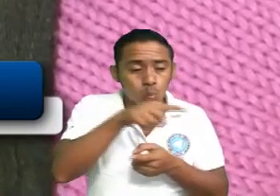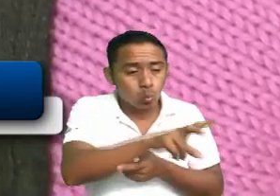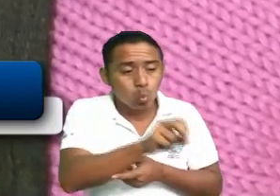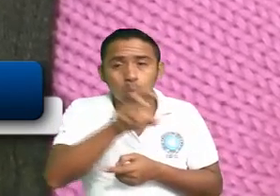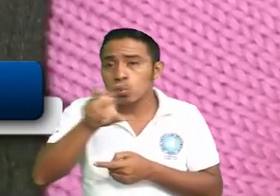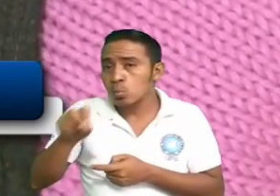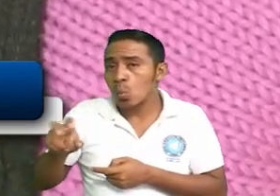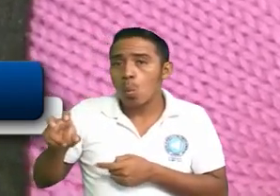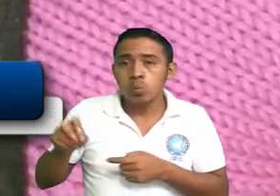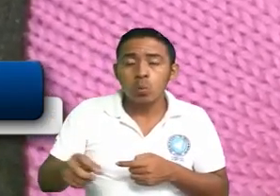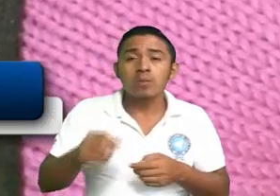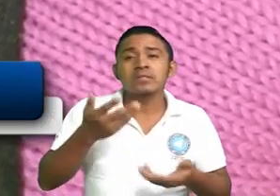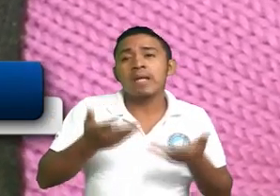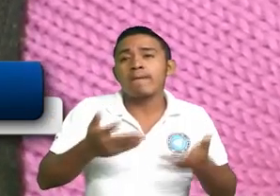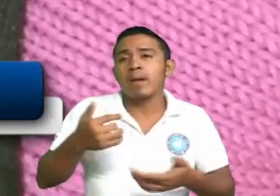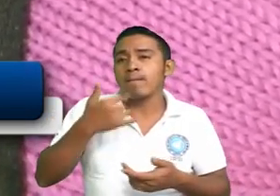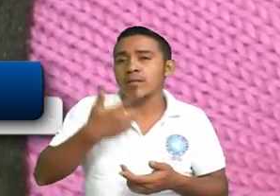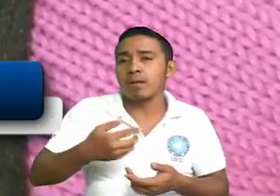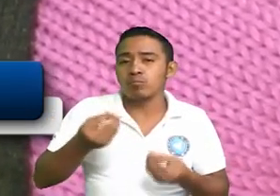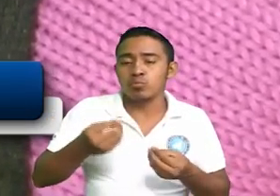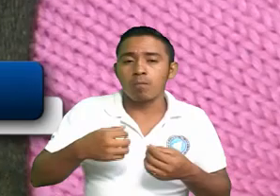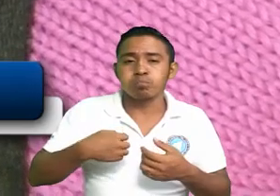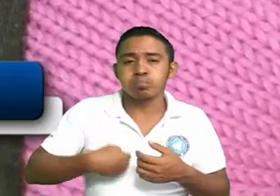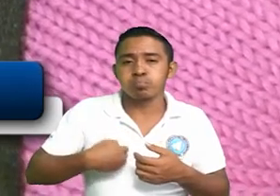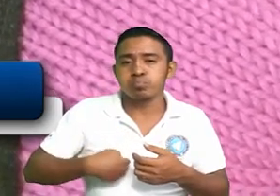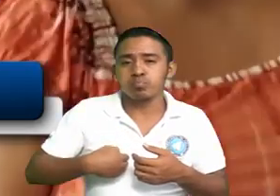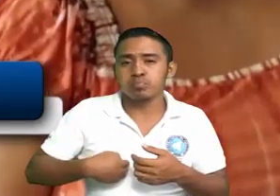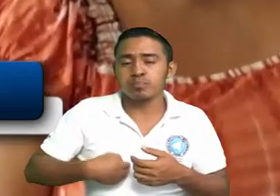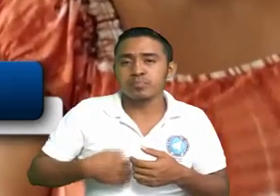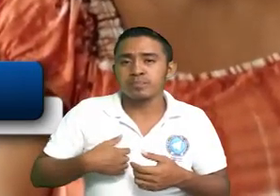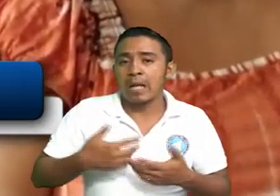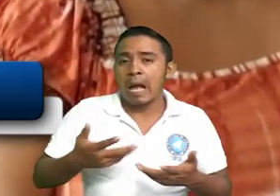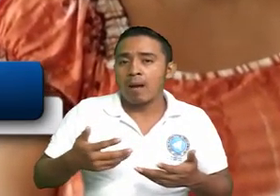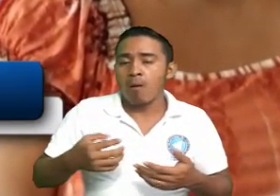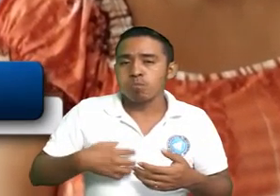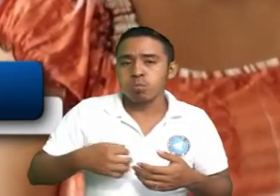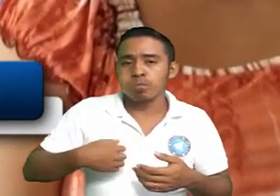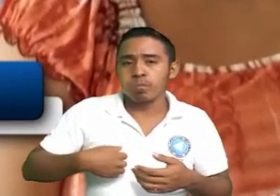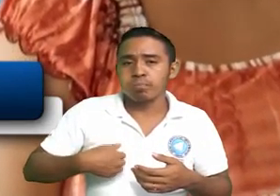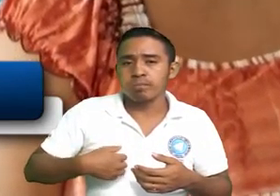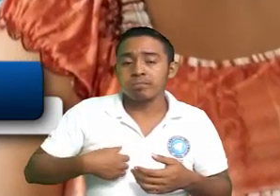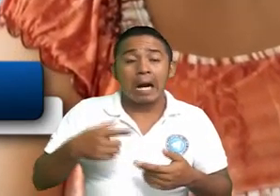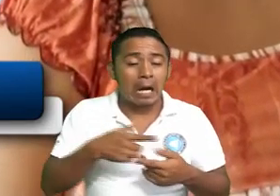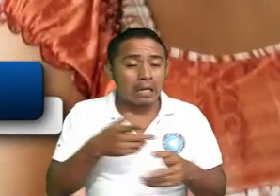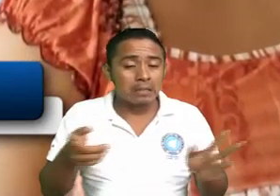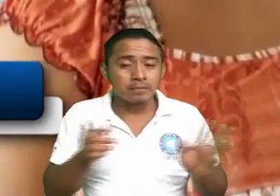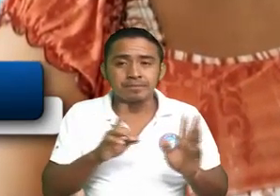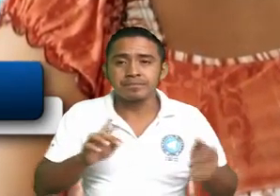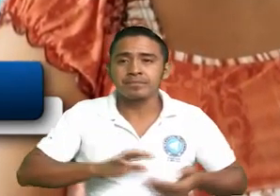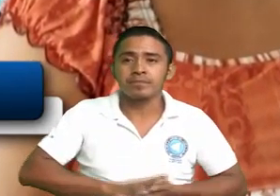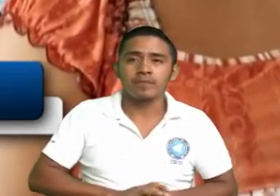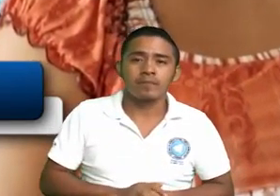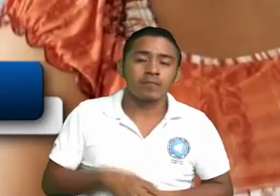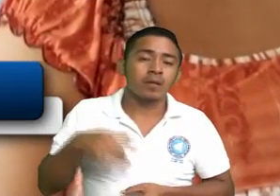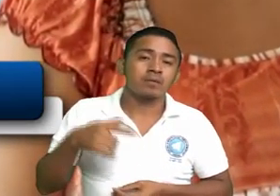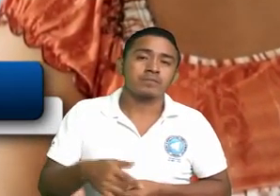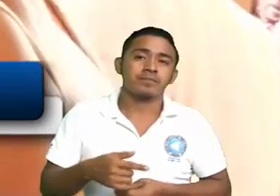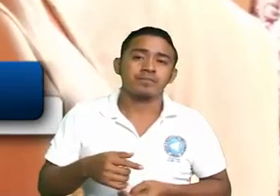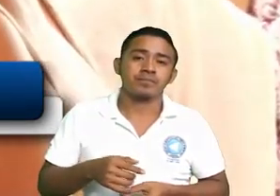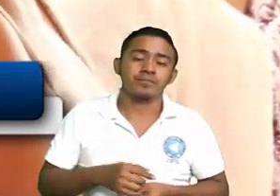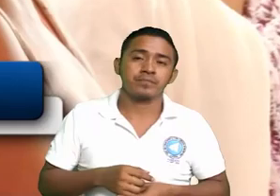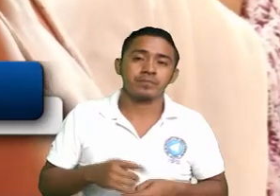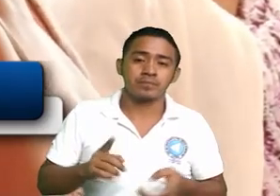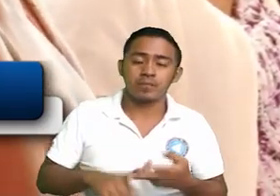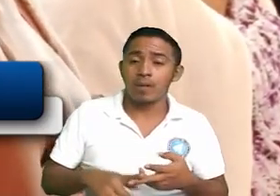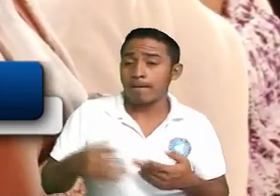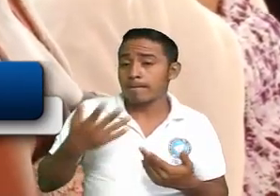traspasar y puede sentirse la leche con cierto sabor a eso. Entonces, es por eso que recomendamos. Los otros alimentos meramente que tal vez